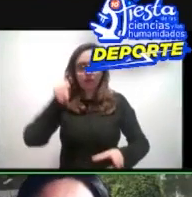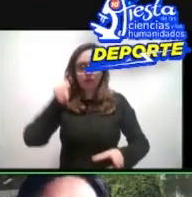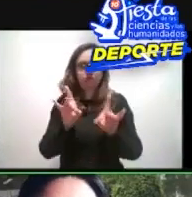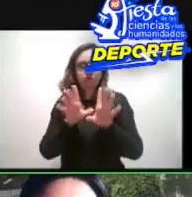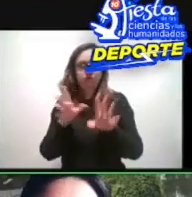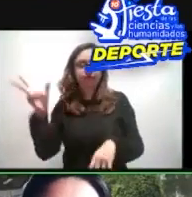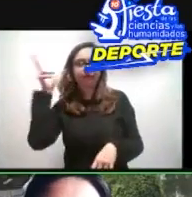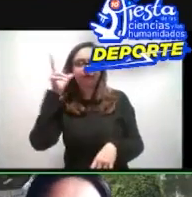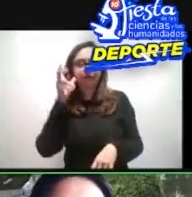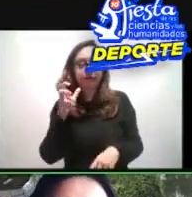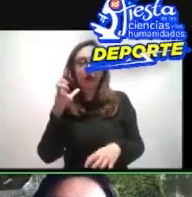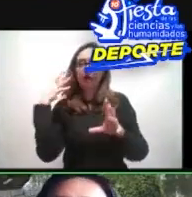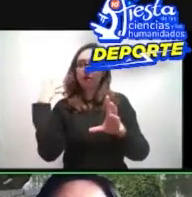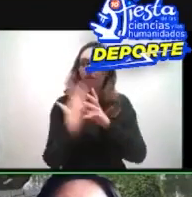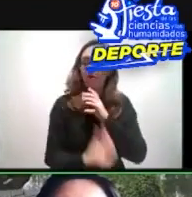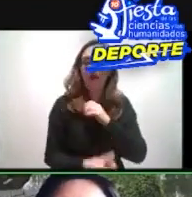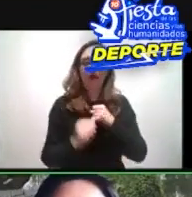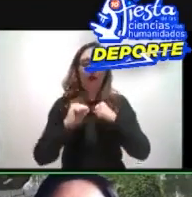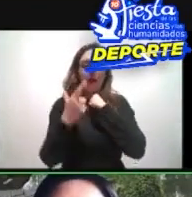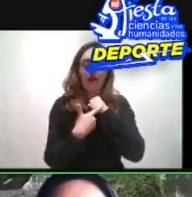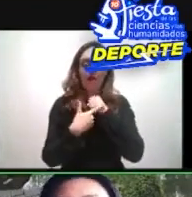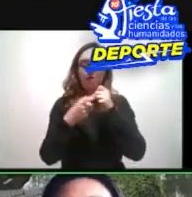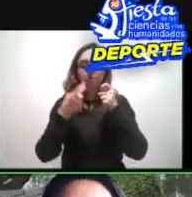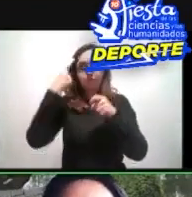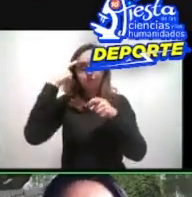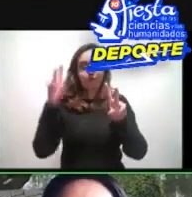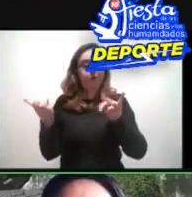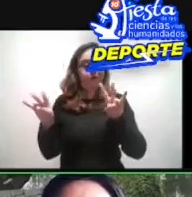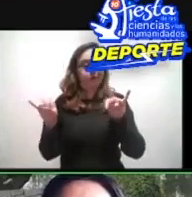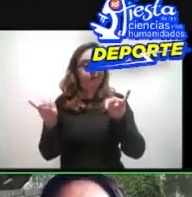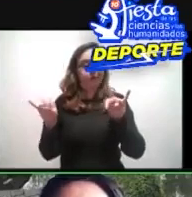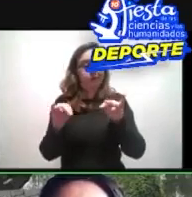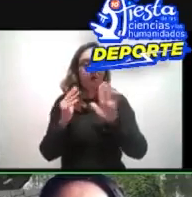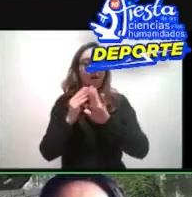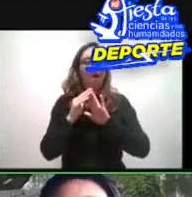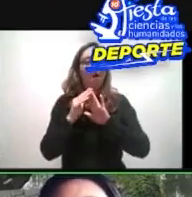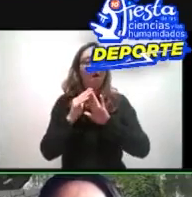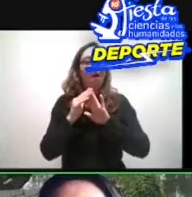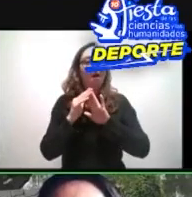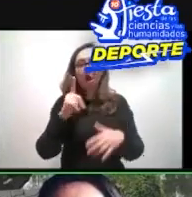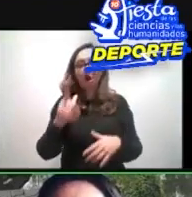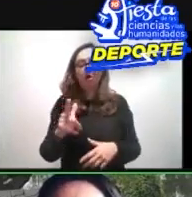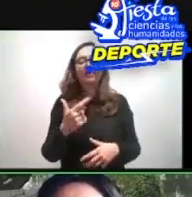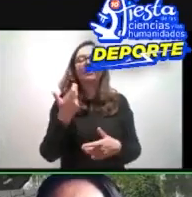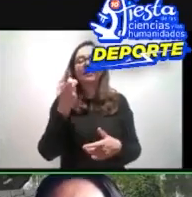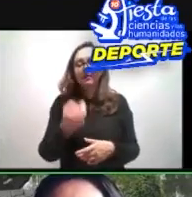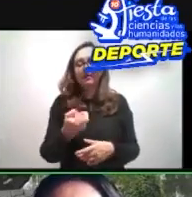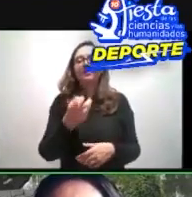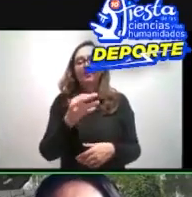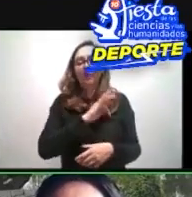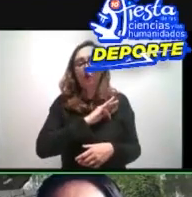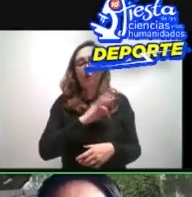pelear, se activa este sistema y entonces se va reduciendo. Por lo tanto, también lo que se observa es que puede mejorar los